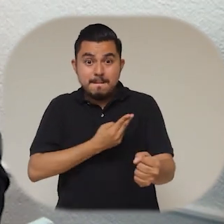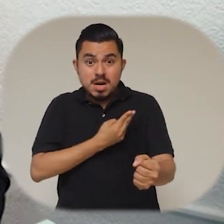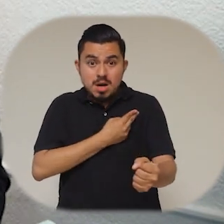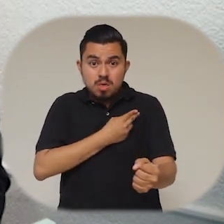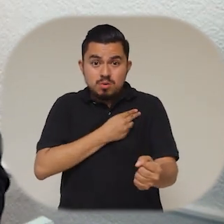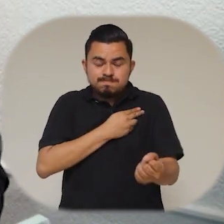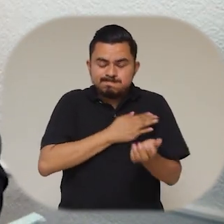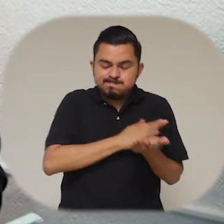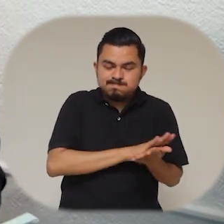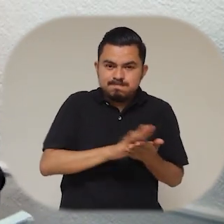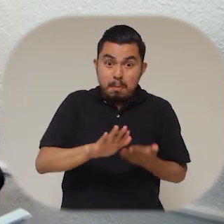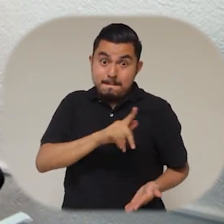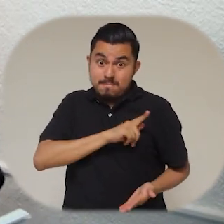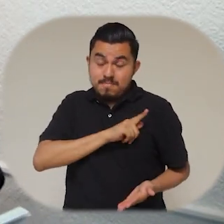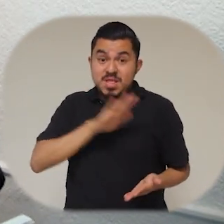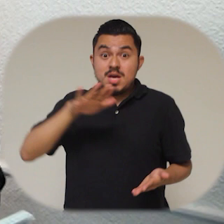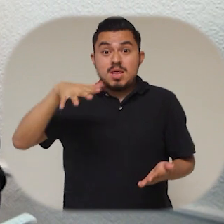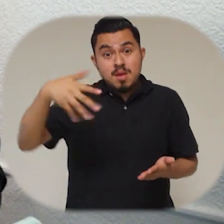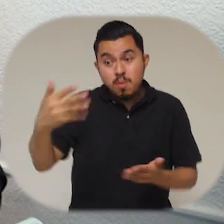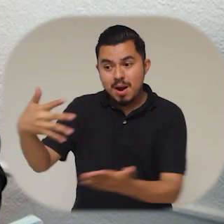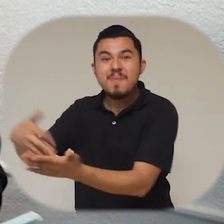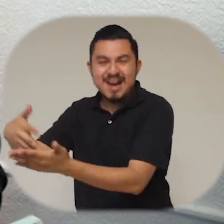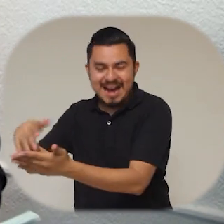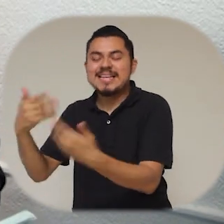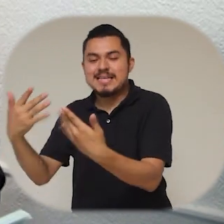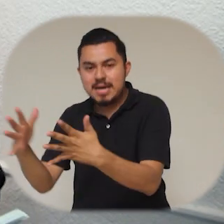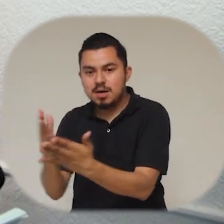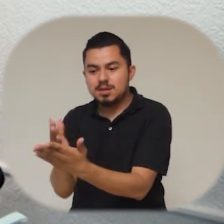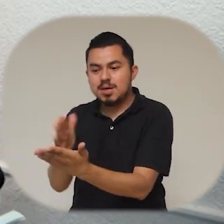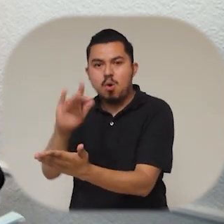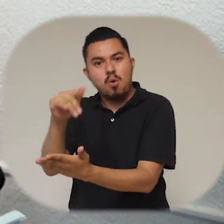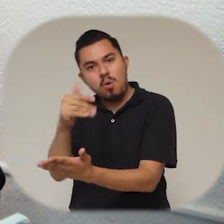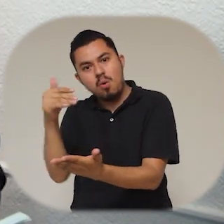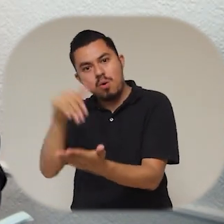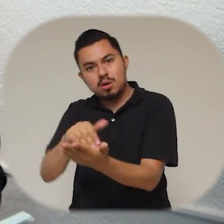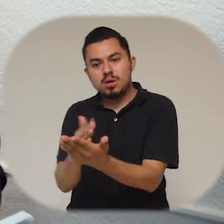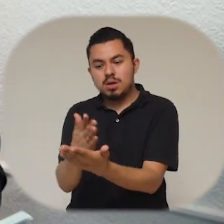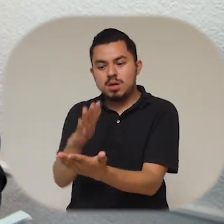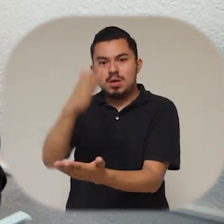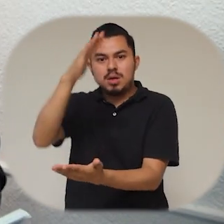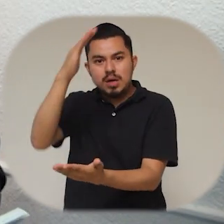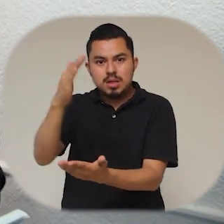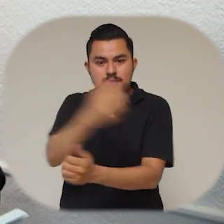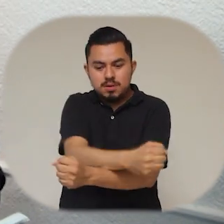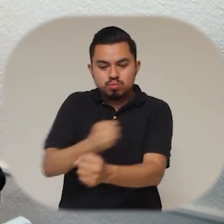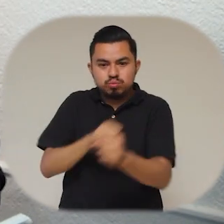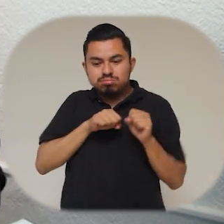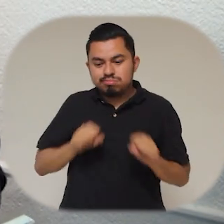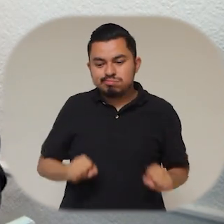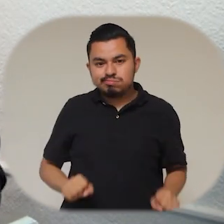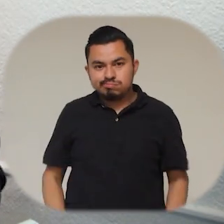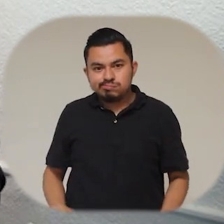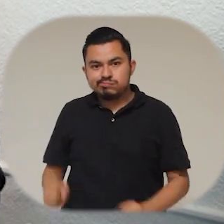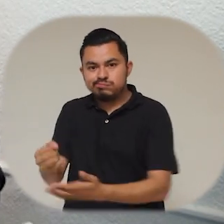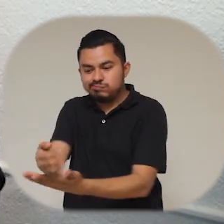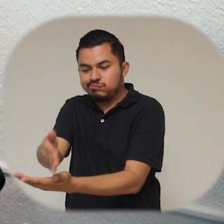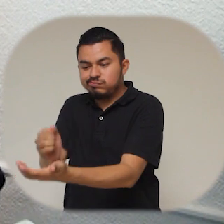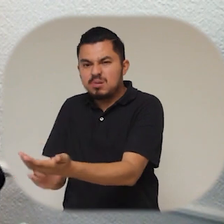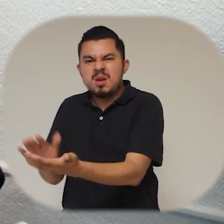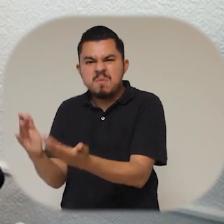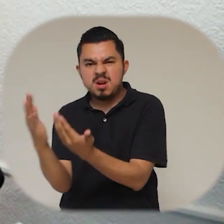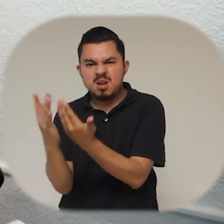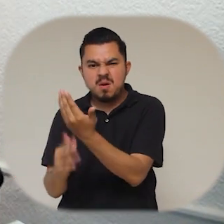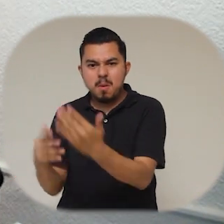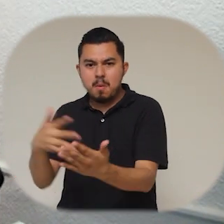siempre ofreciéndose a sí mismo. Porque la ley constituye sumos sacerdotes a débiles hombres, pero la palabra del juramento posterior a la